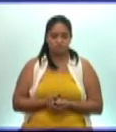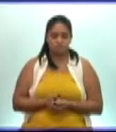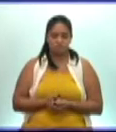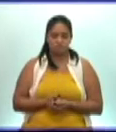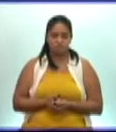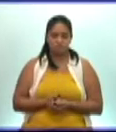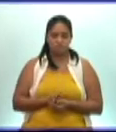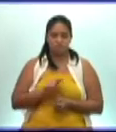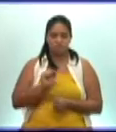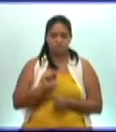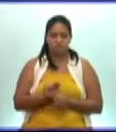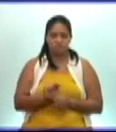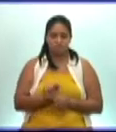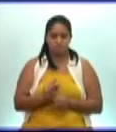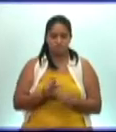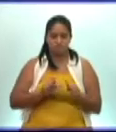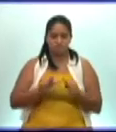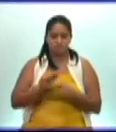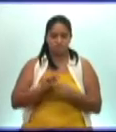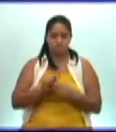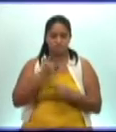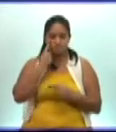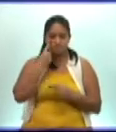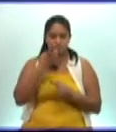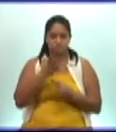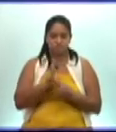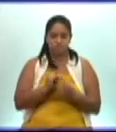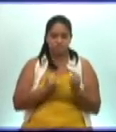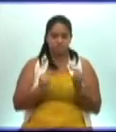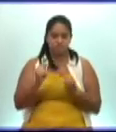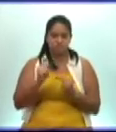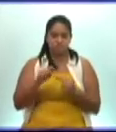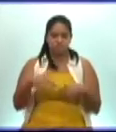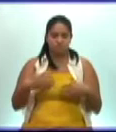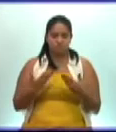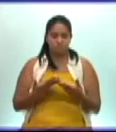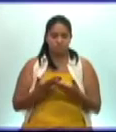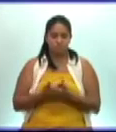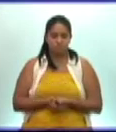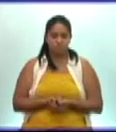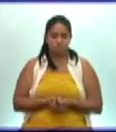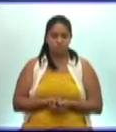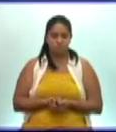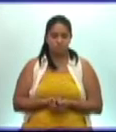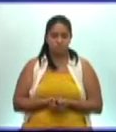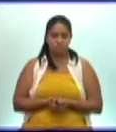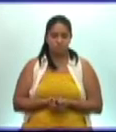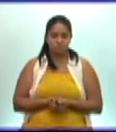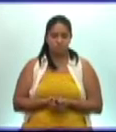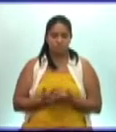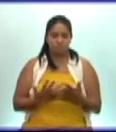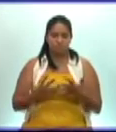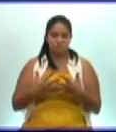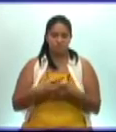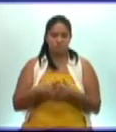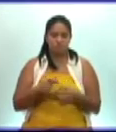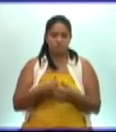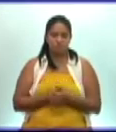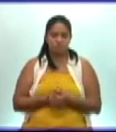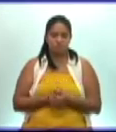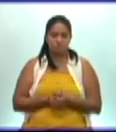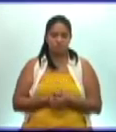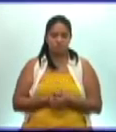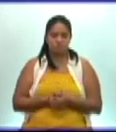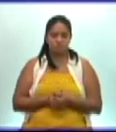En este experimento de Young, lo fundamental es que él está conformado por una pantalla que tiene